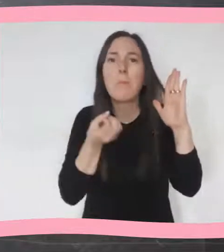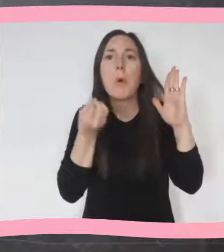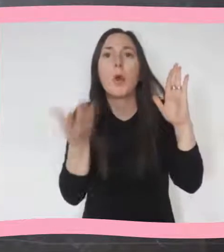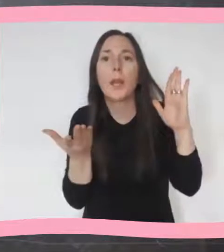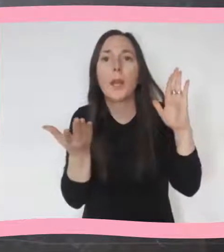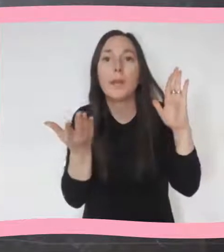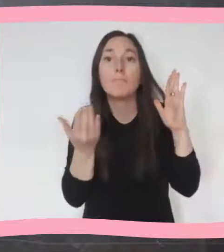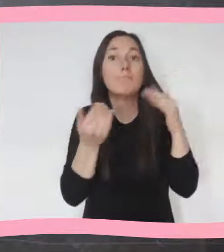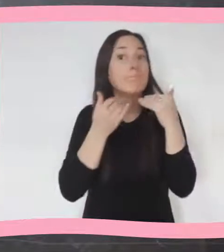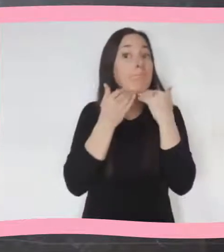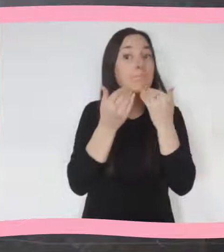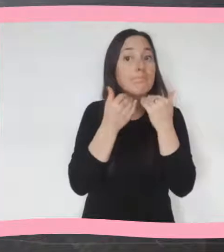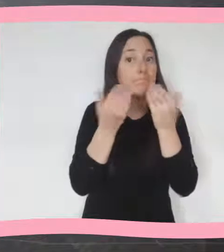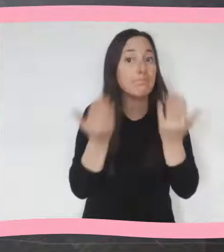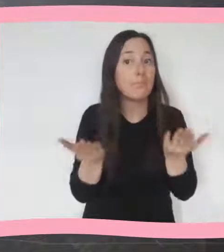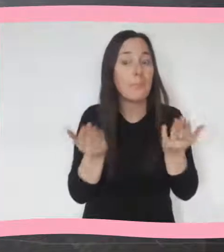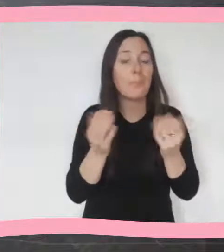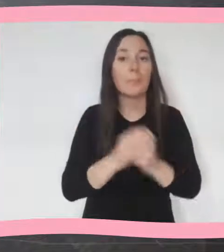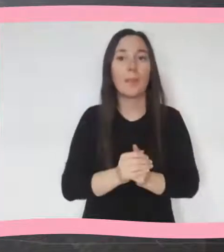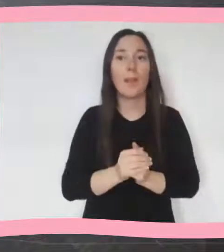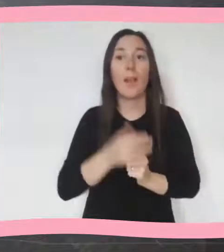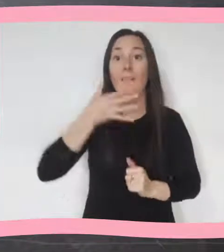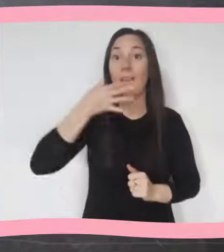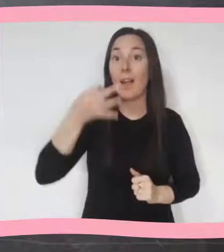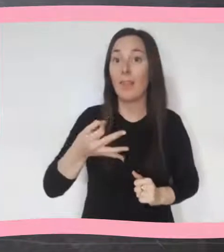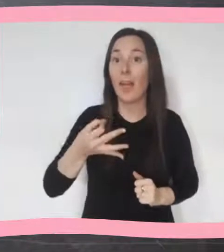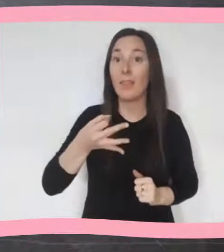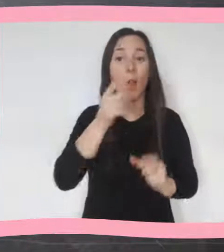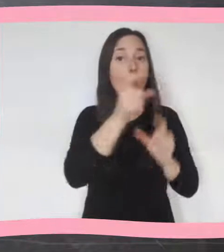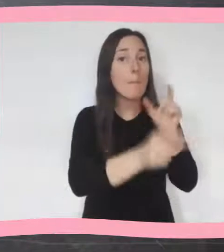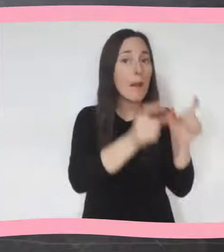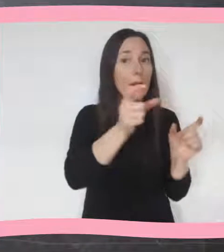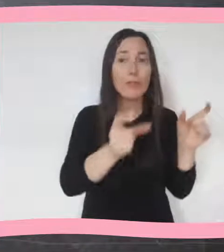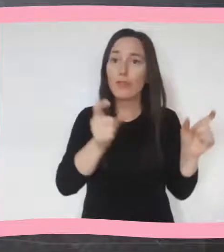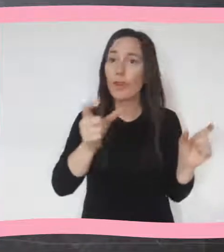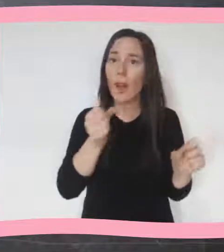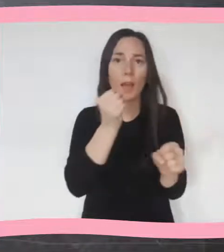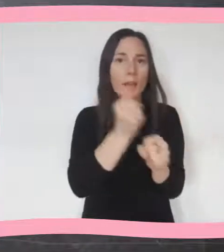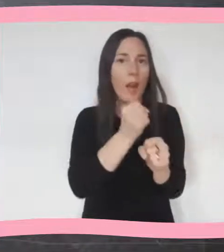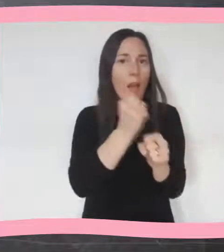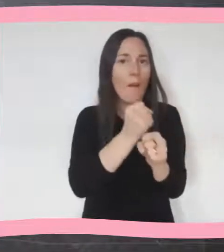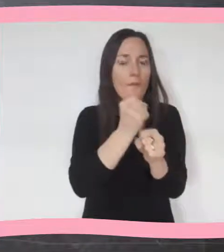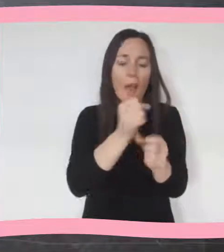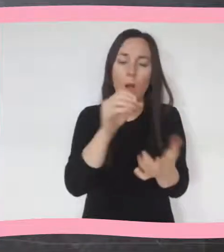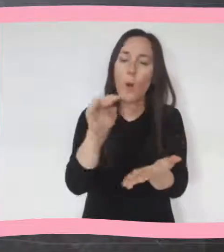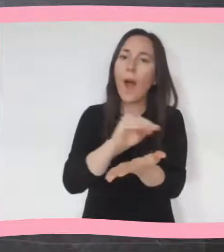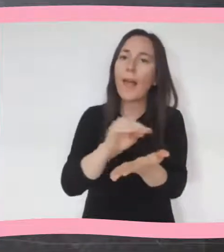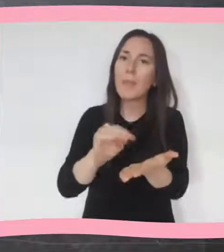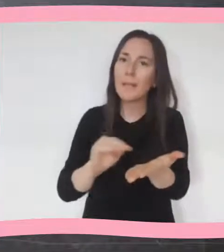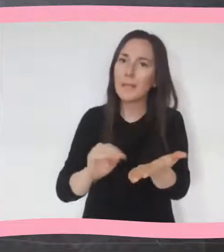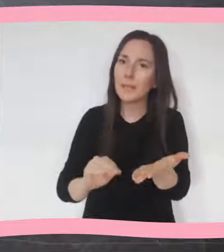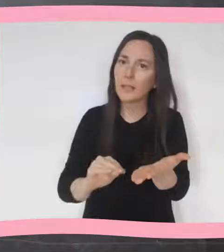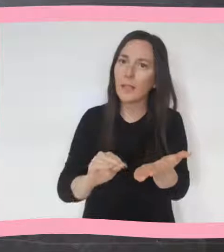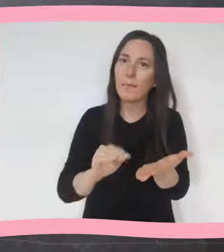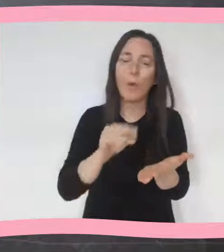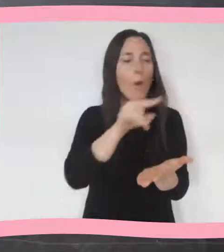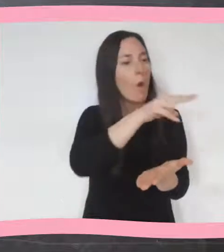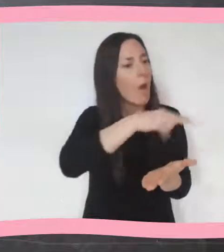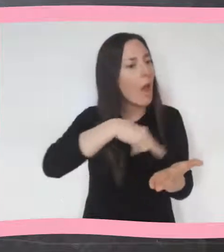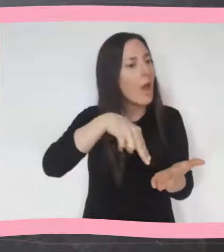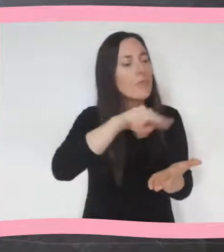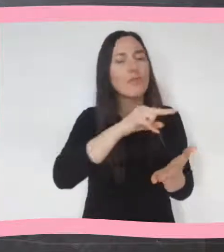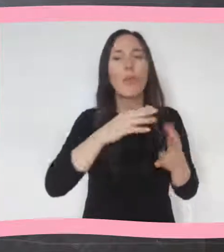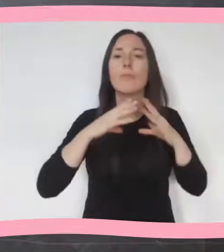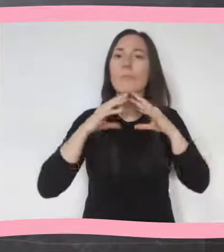Si bien no existen datos fehacientes sobre el origen de esta fecha, lo cierto es que los derechos y reconocimientos por el